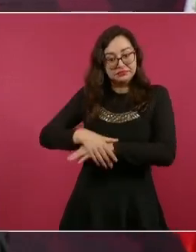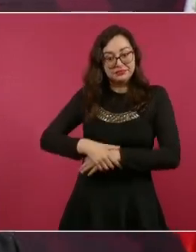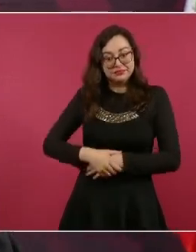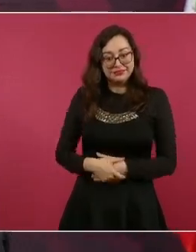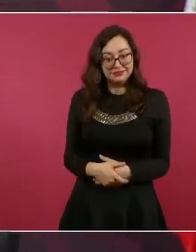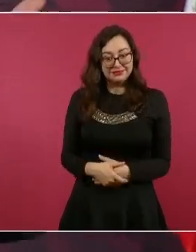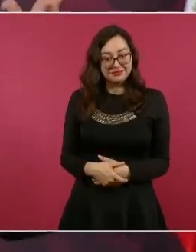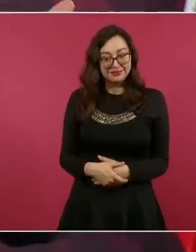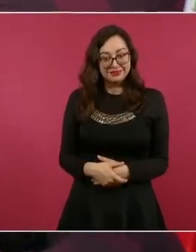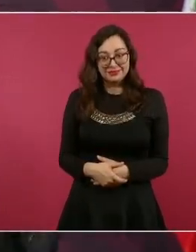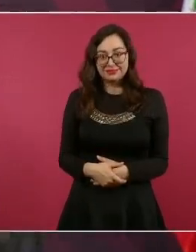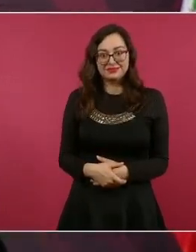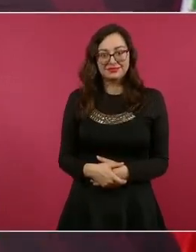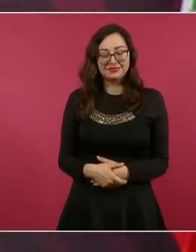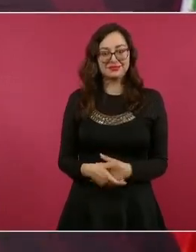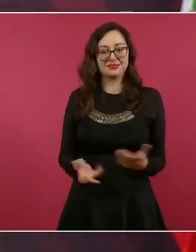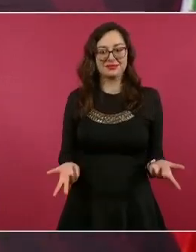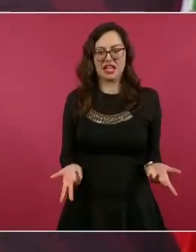fue algo